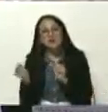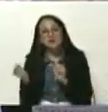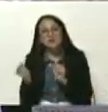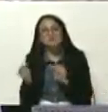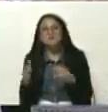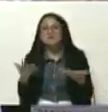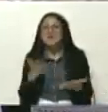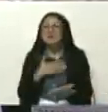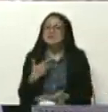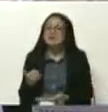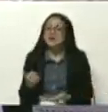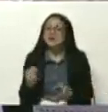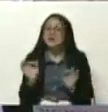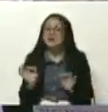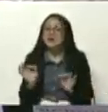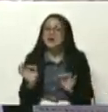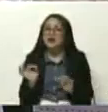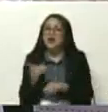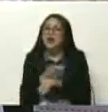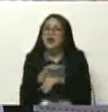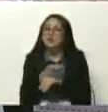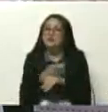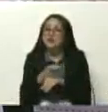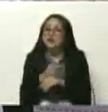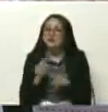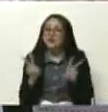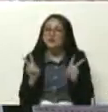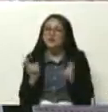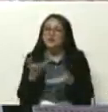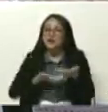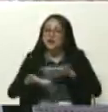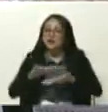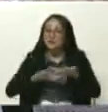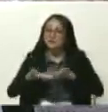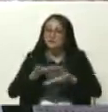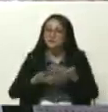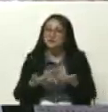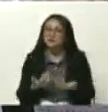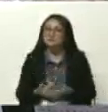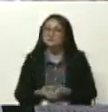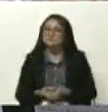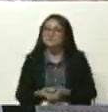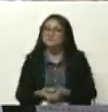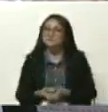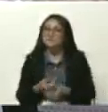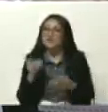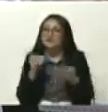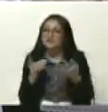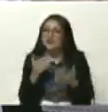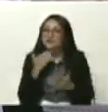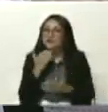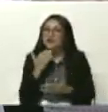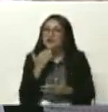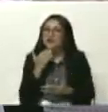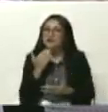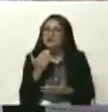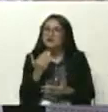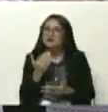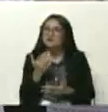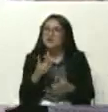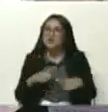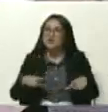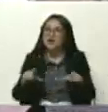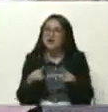qué quiere alcanzar el gobierno en esta nueva negociación? Y si pudiese detallarnos un poquito el